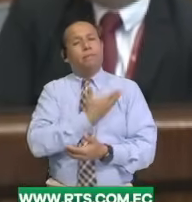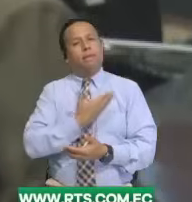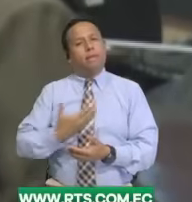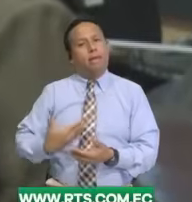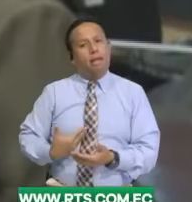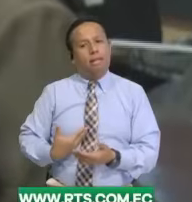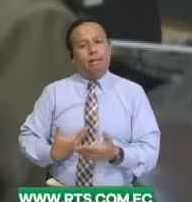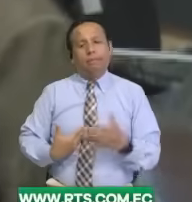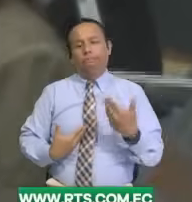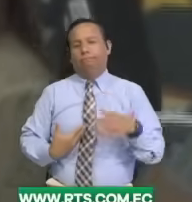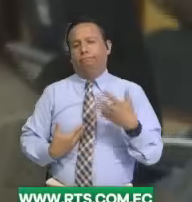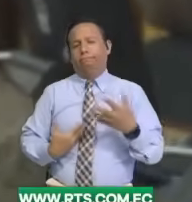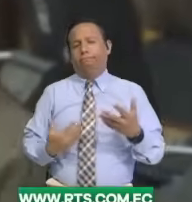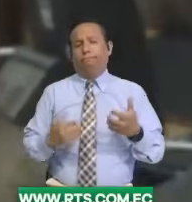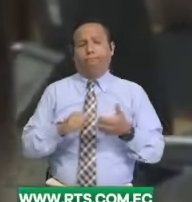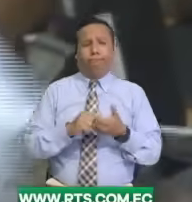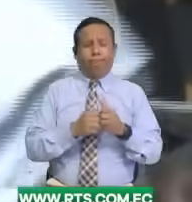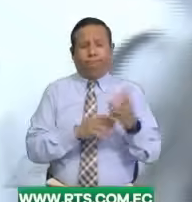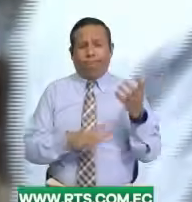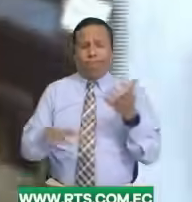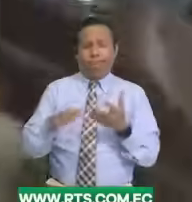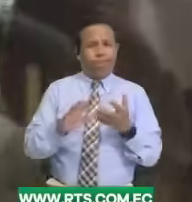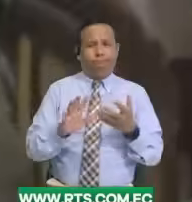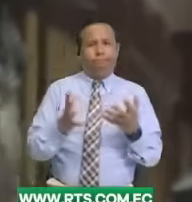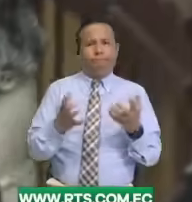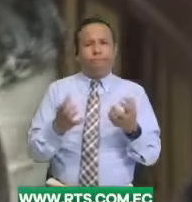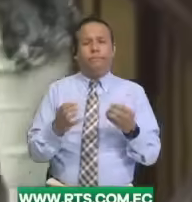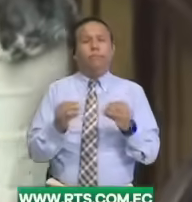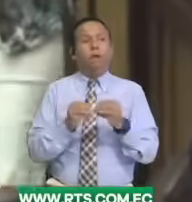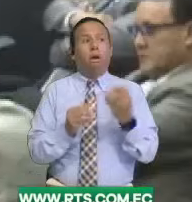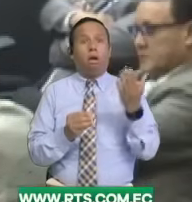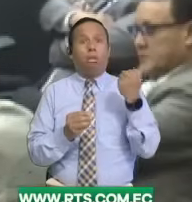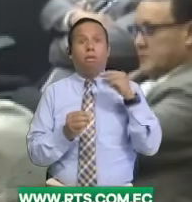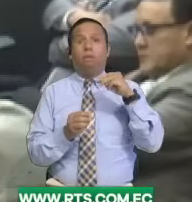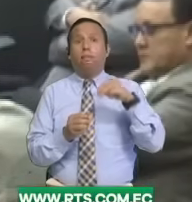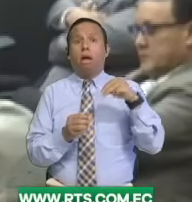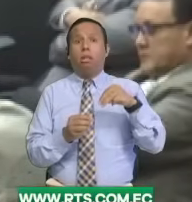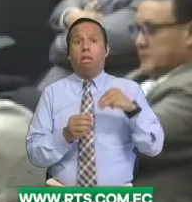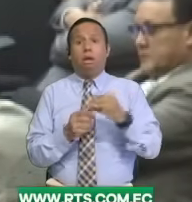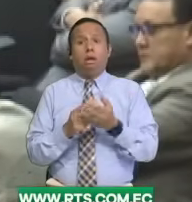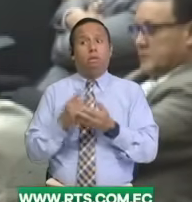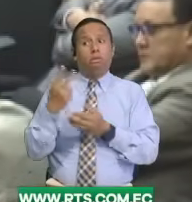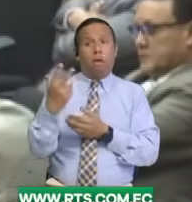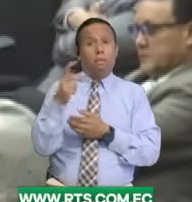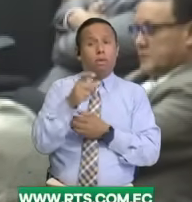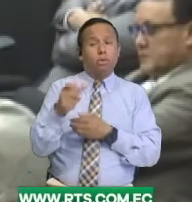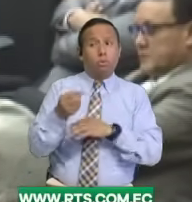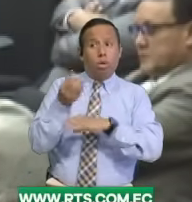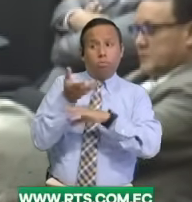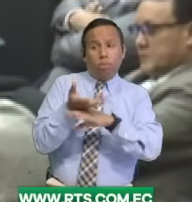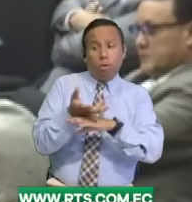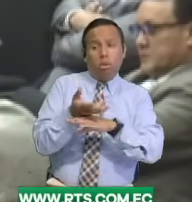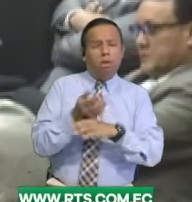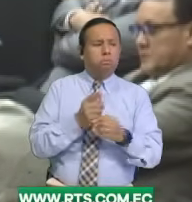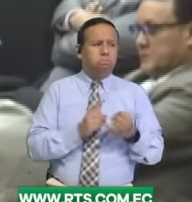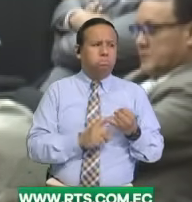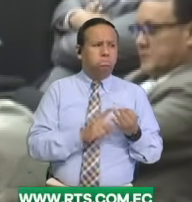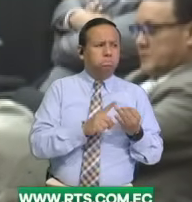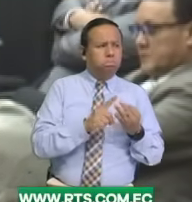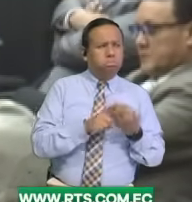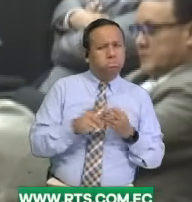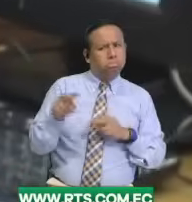asunto se empantane. Más. El martes ninguno de los 3 asambleístas mocionados por el